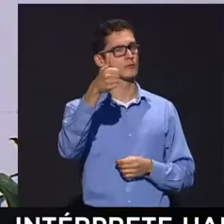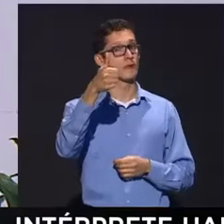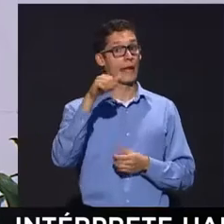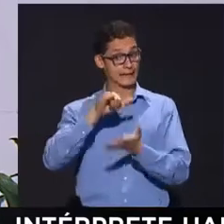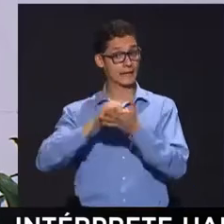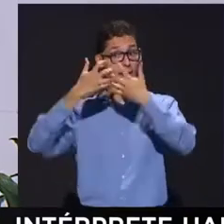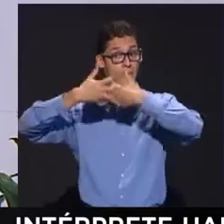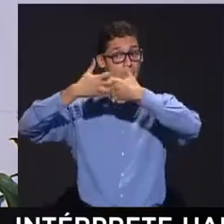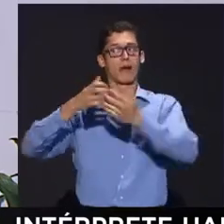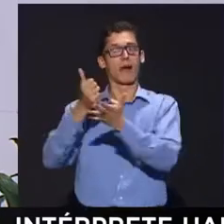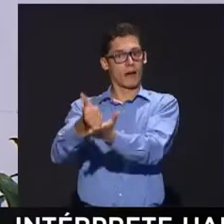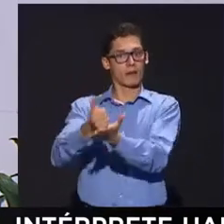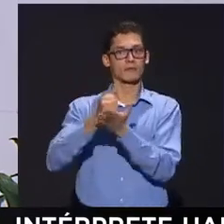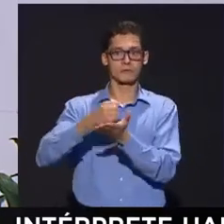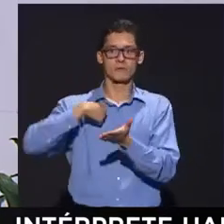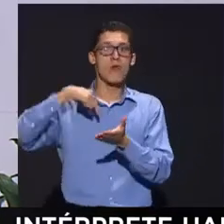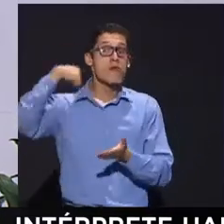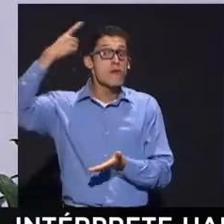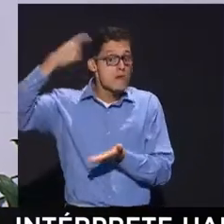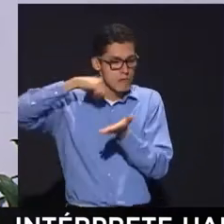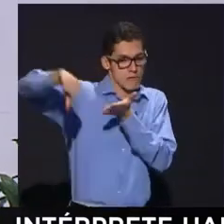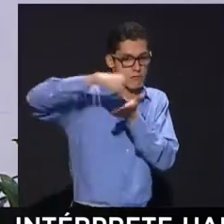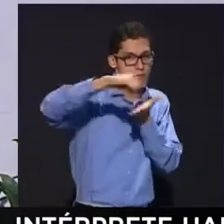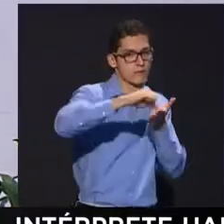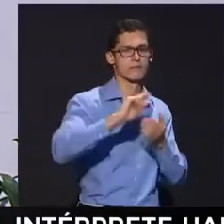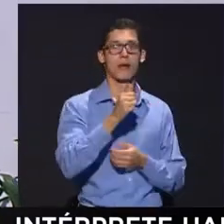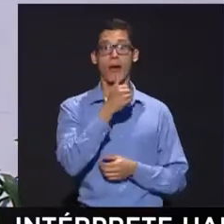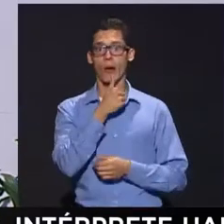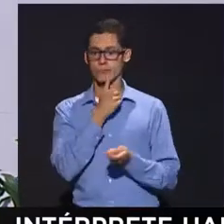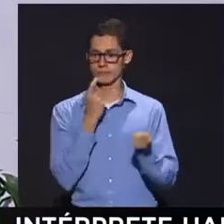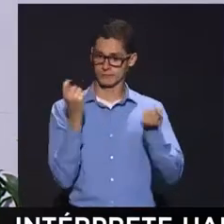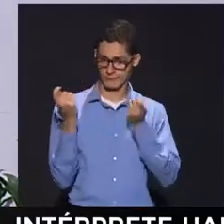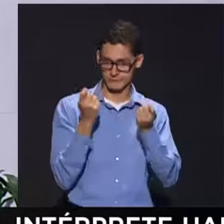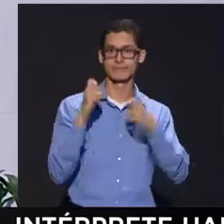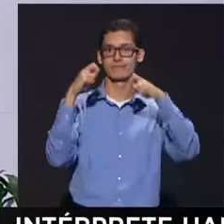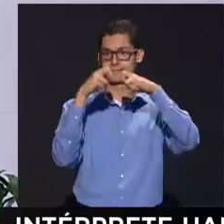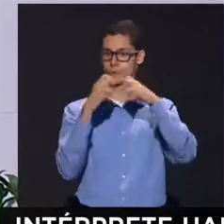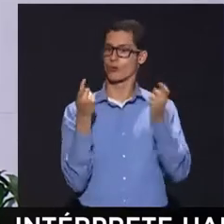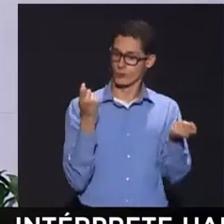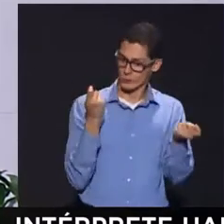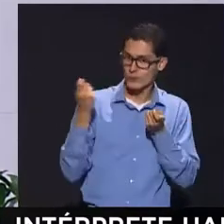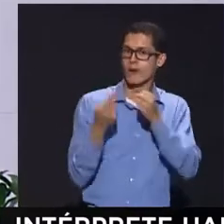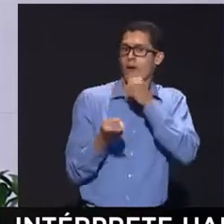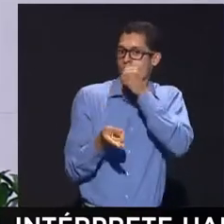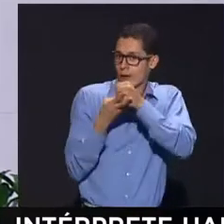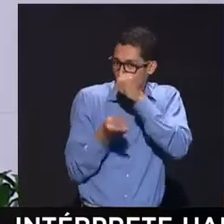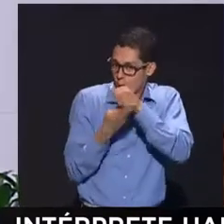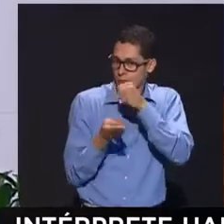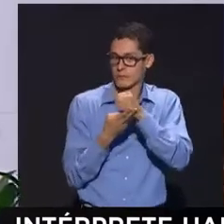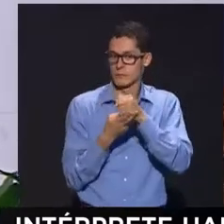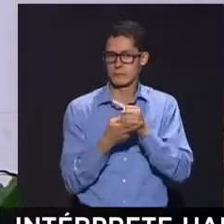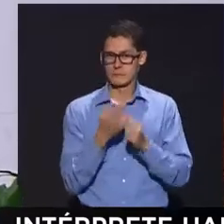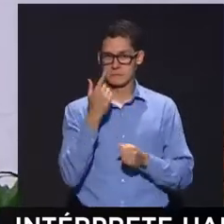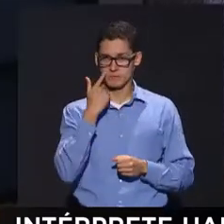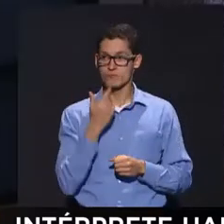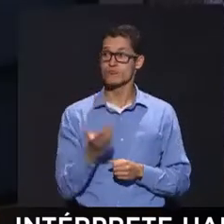digamos, ahorrar o hacer un uso eficiente del recurso hídrico y de la energía también en esta época. Entonces, lo invito a que hagamos